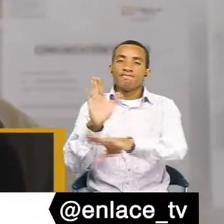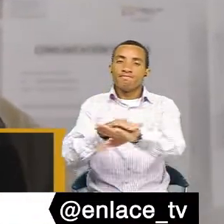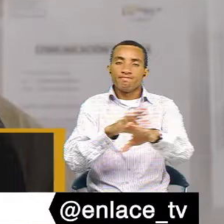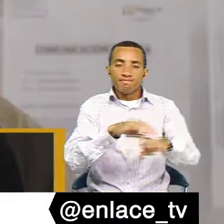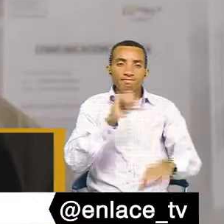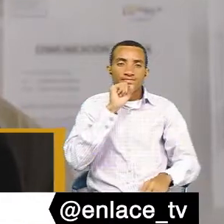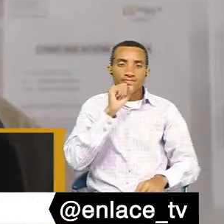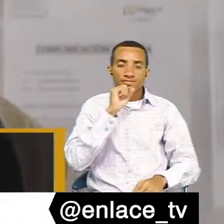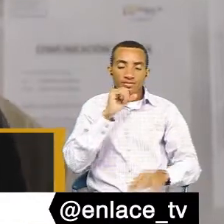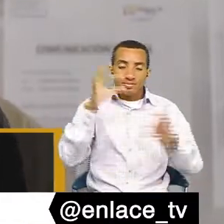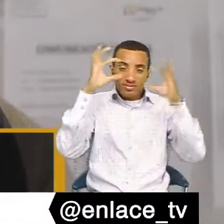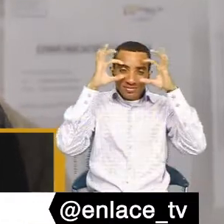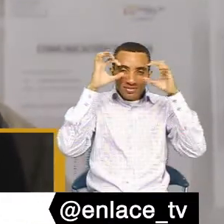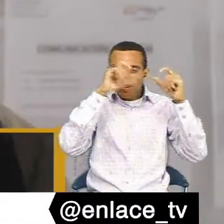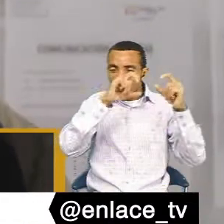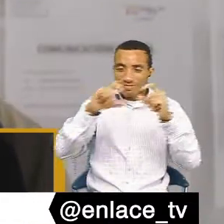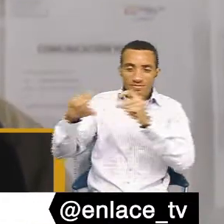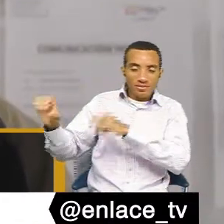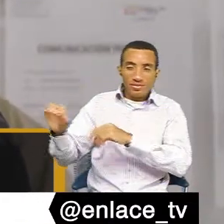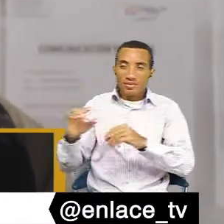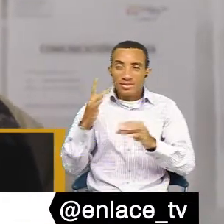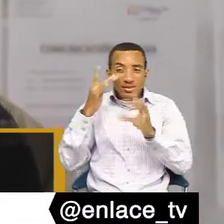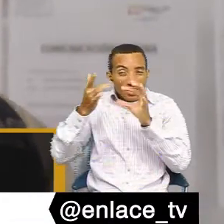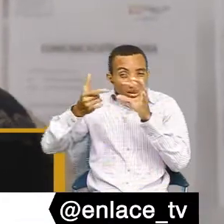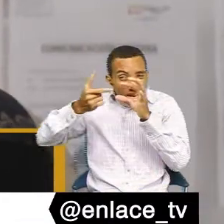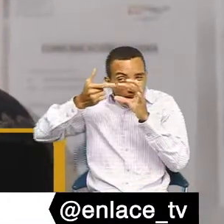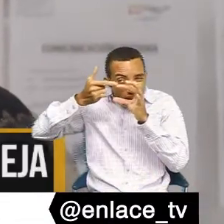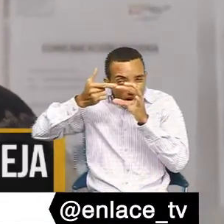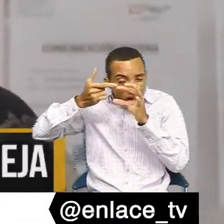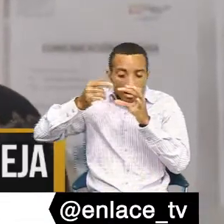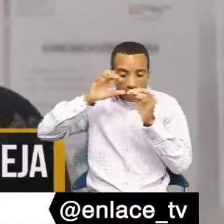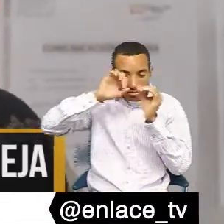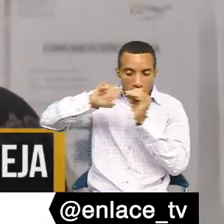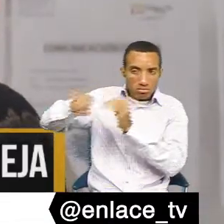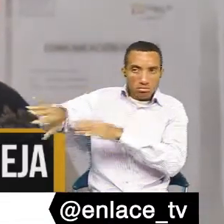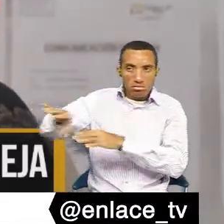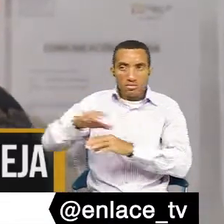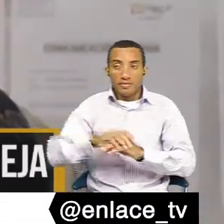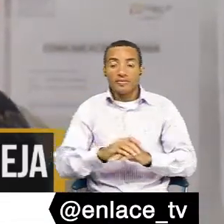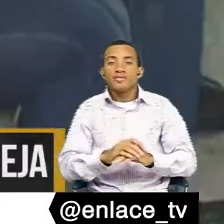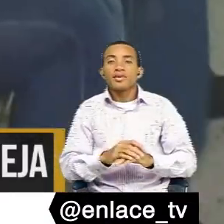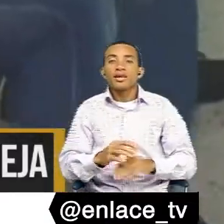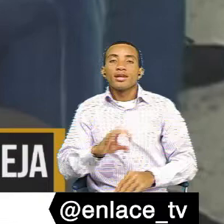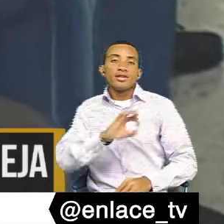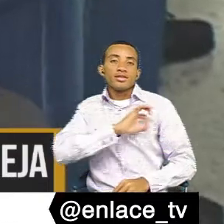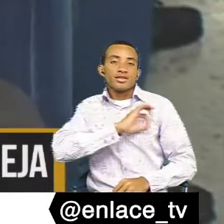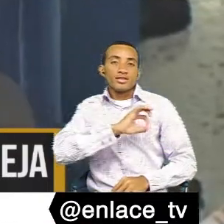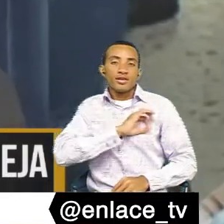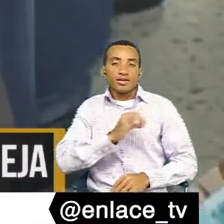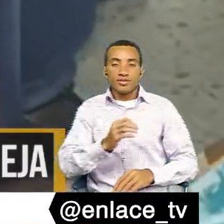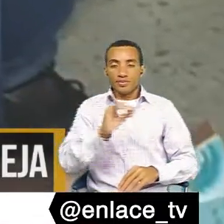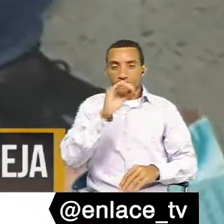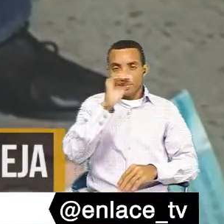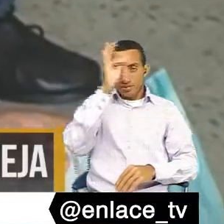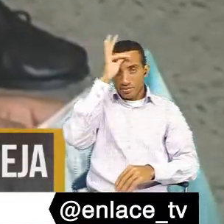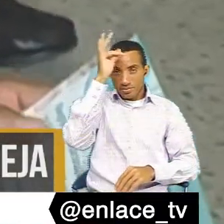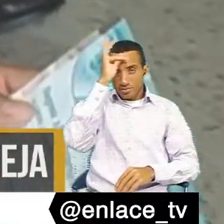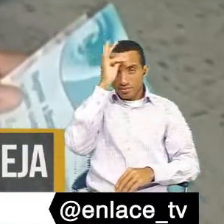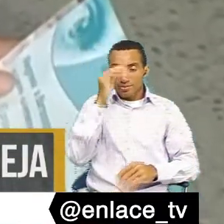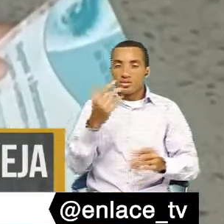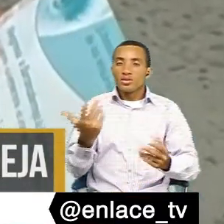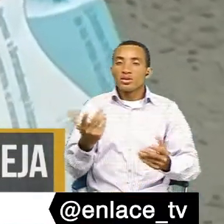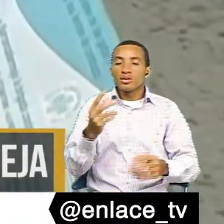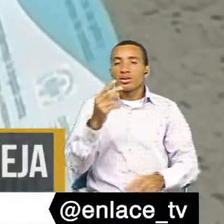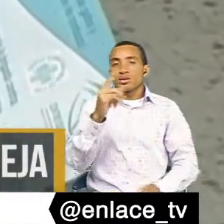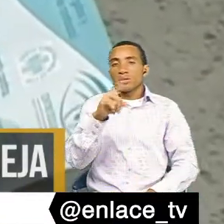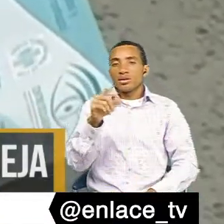libere de las gafas y de los lentes de contacto. Vamos a hacer la brigada este sábado en la Clínica San Nicolás. Vamos a decirle a la gente cómo está de su visión y cómo